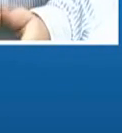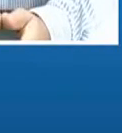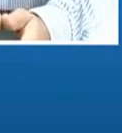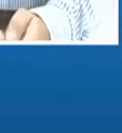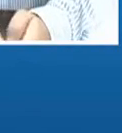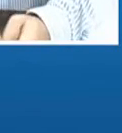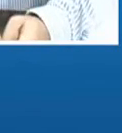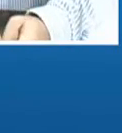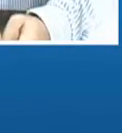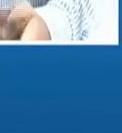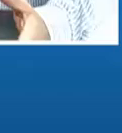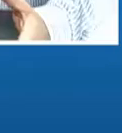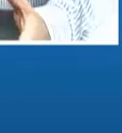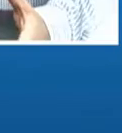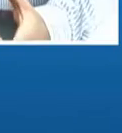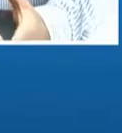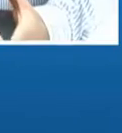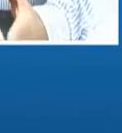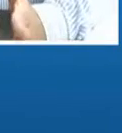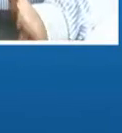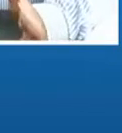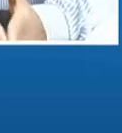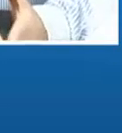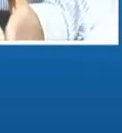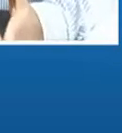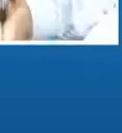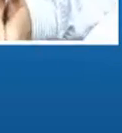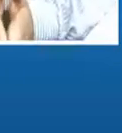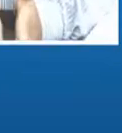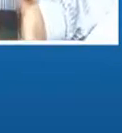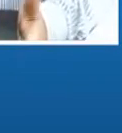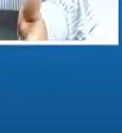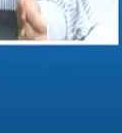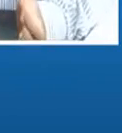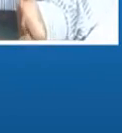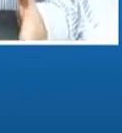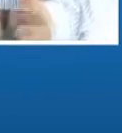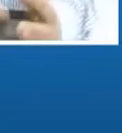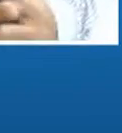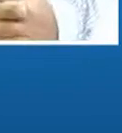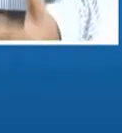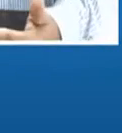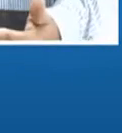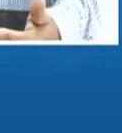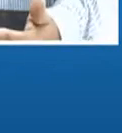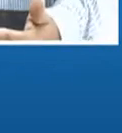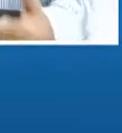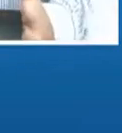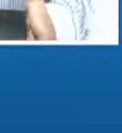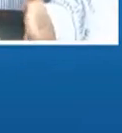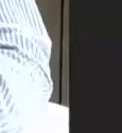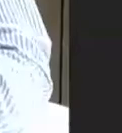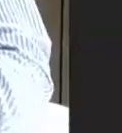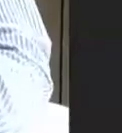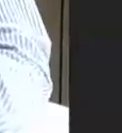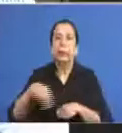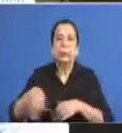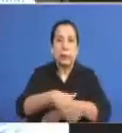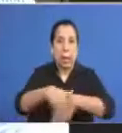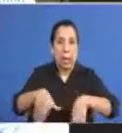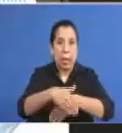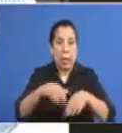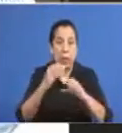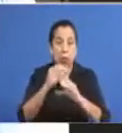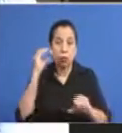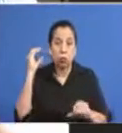distintos trabajos. Bueno, en estos momentos solamente están circulando los transportes que